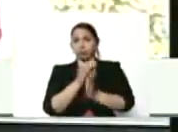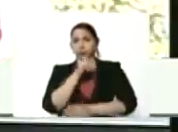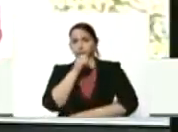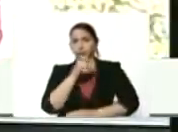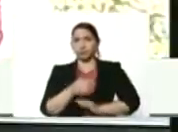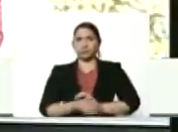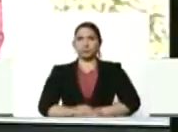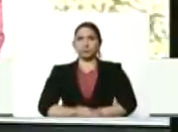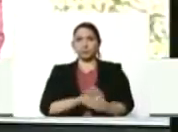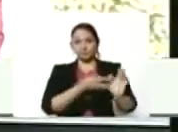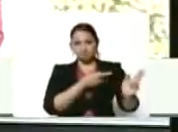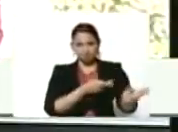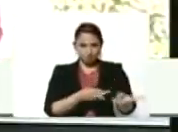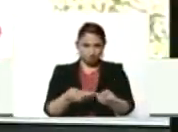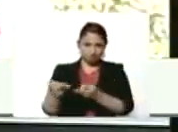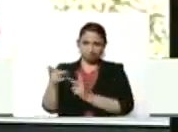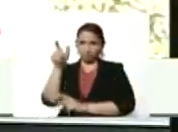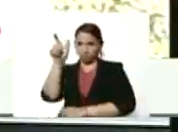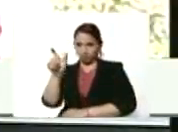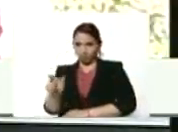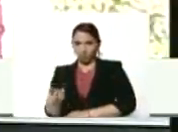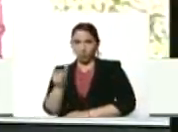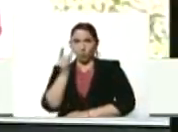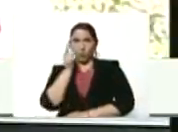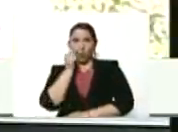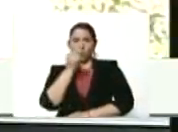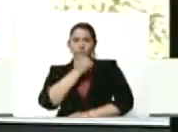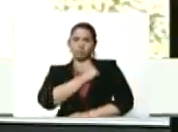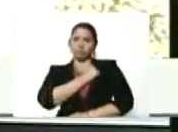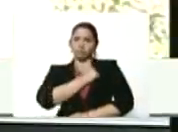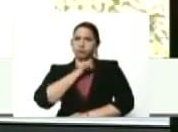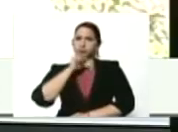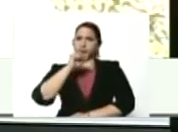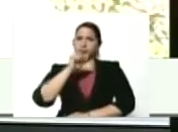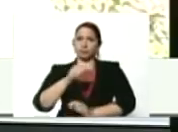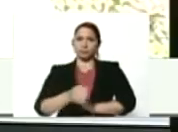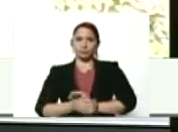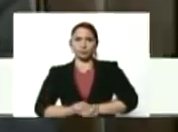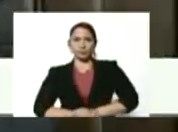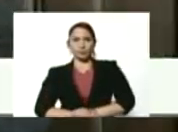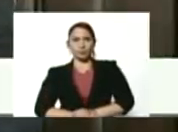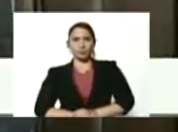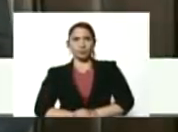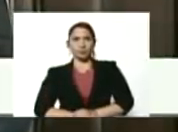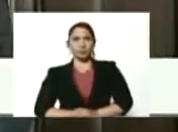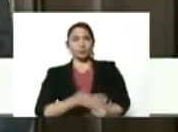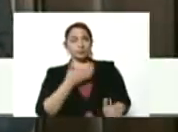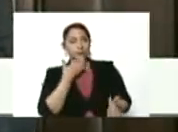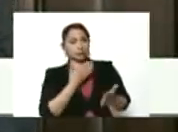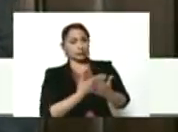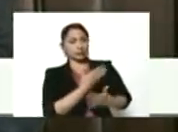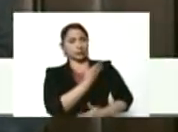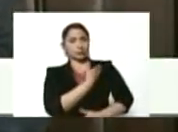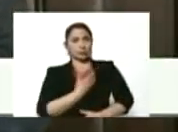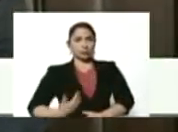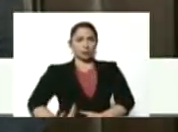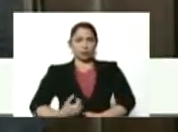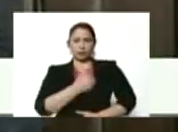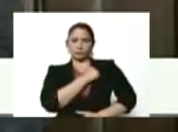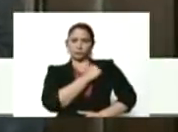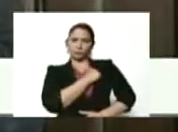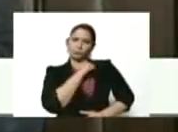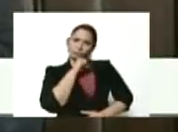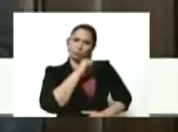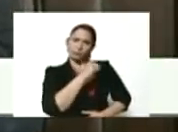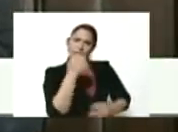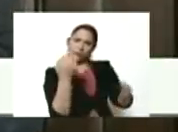es. Bienvenido, Ricardo Cabrisa, compatriota. Muchas gracias, presidente. Compatriota, como